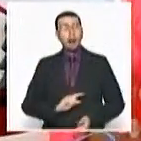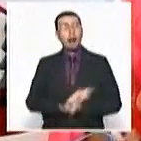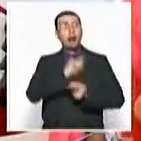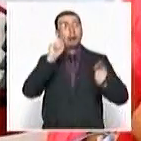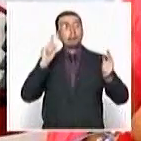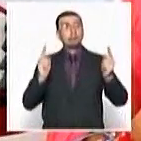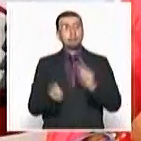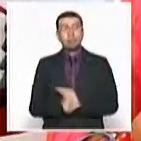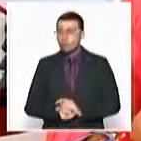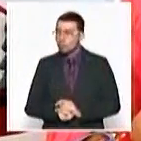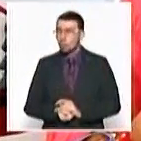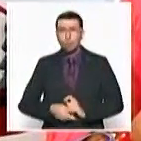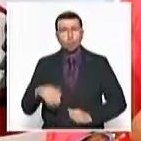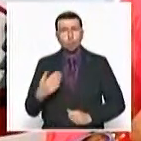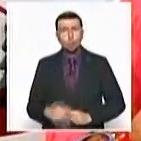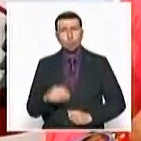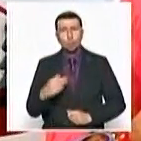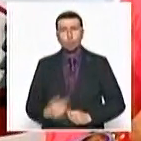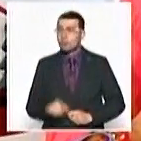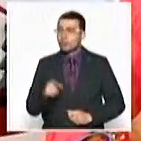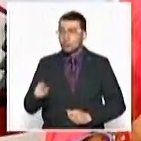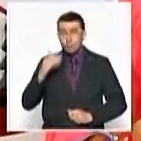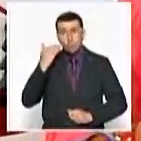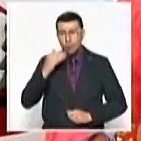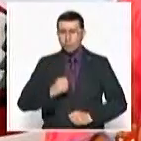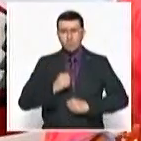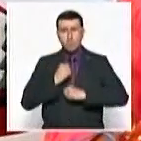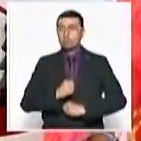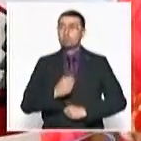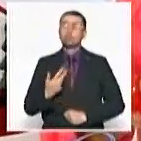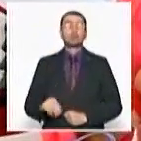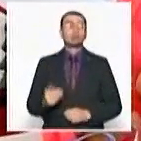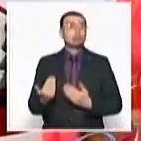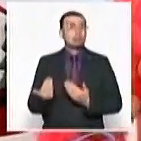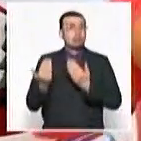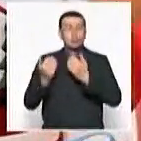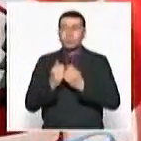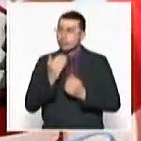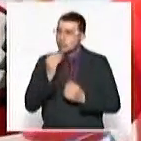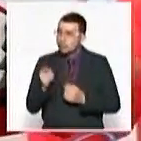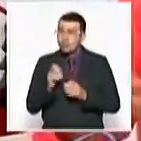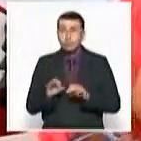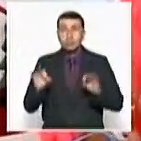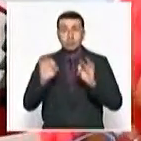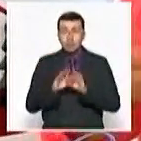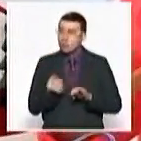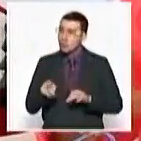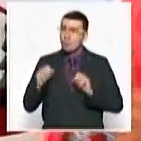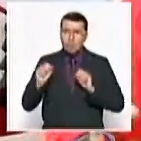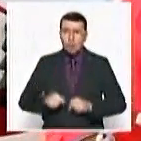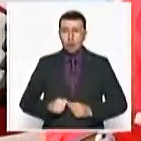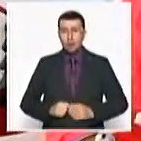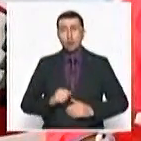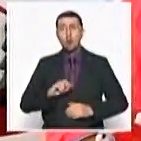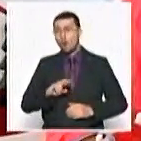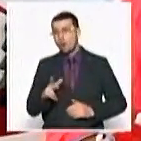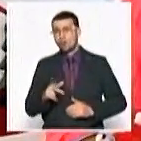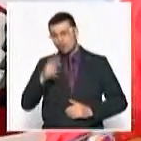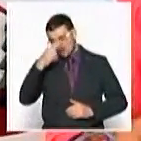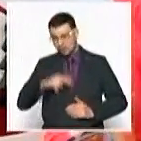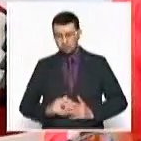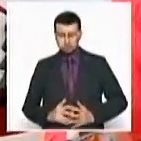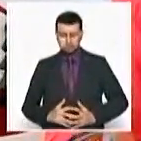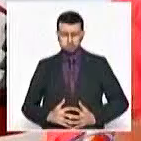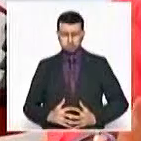Es un cuento. Para una mujer, pues yo creo que de las cosas grandes es poder desarrollar otro ser, pero